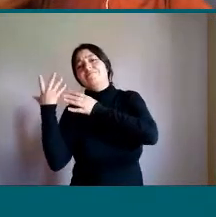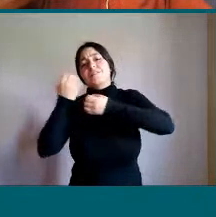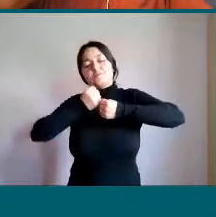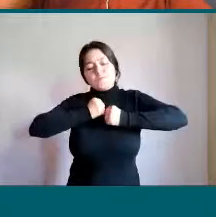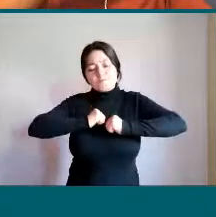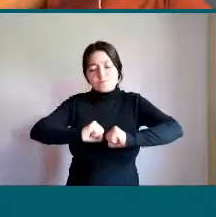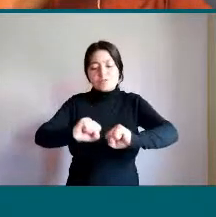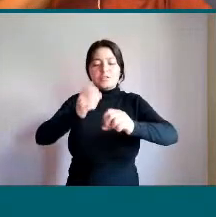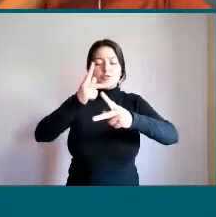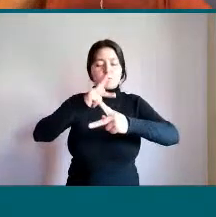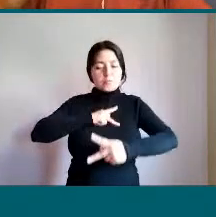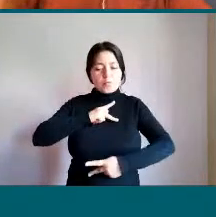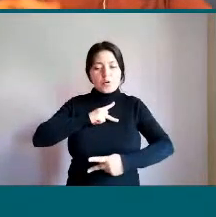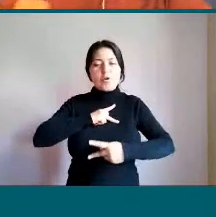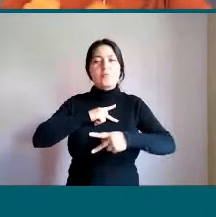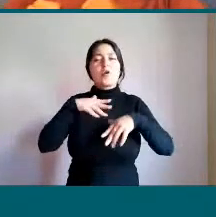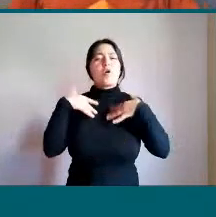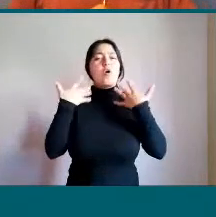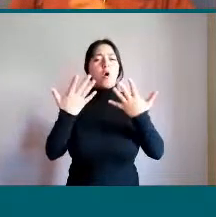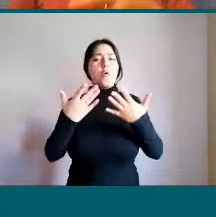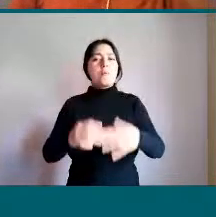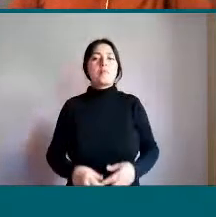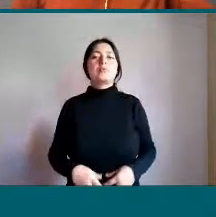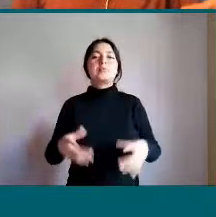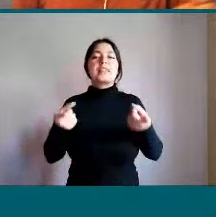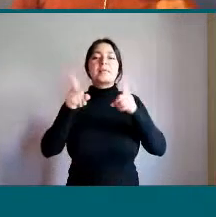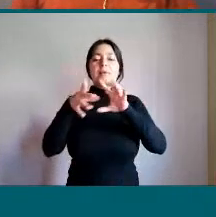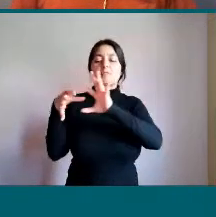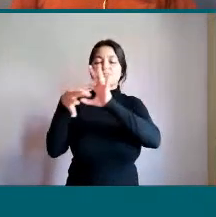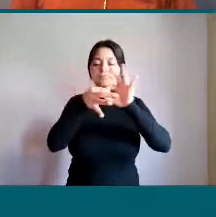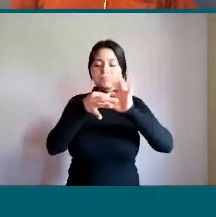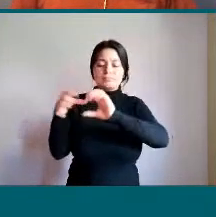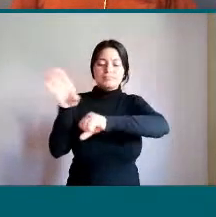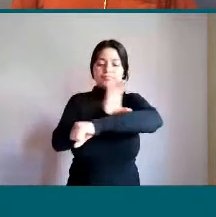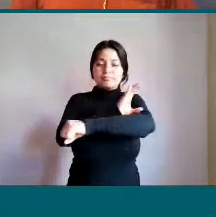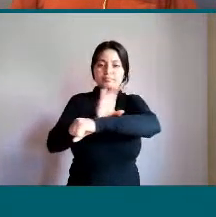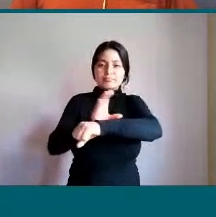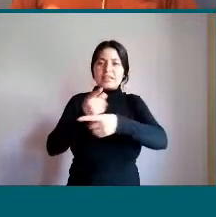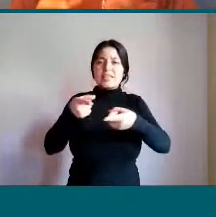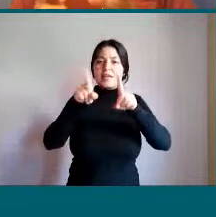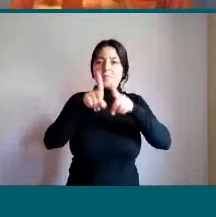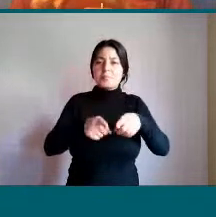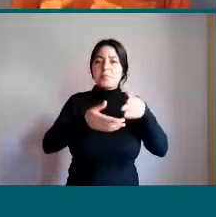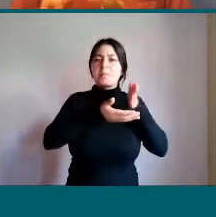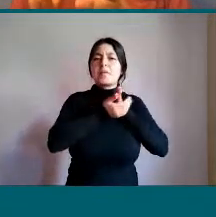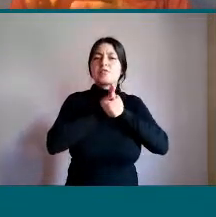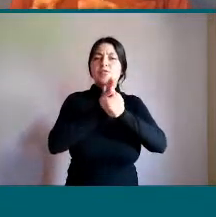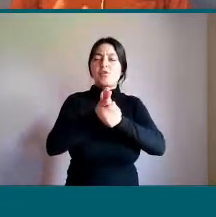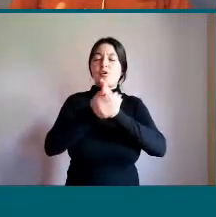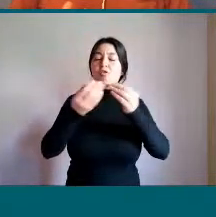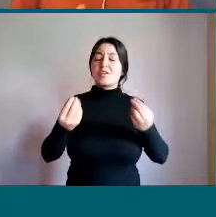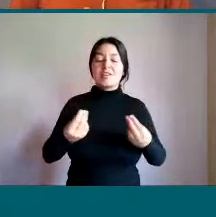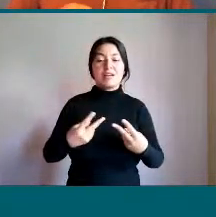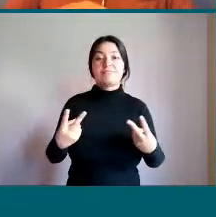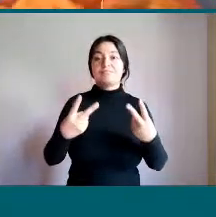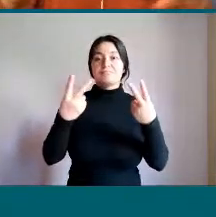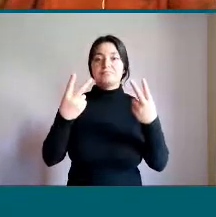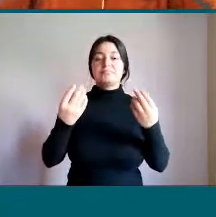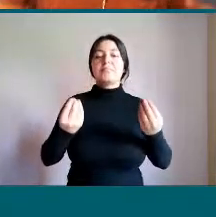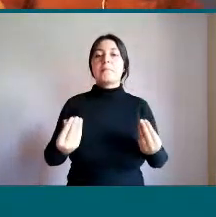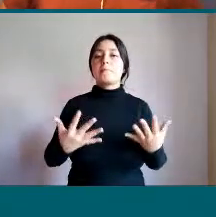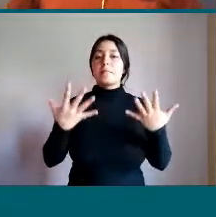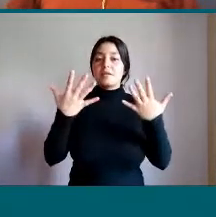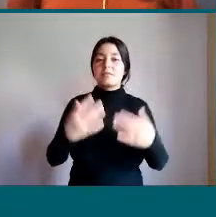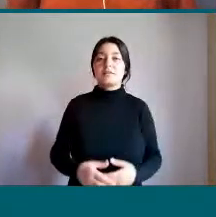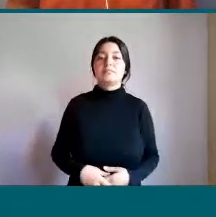Tenemos las mismas dificultades, cómo integramos la tecnología, cómo conseguimos hacer las metodologías más activas, cómo hacemos este cambio, por ejemplo,